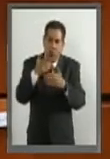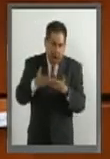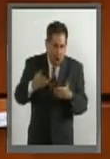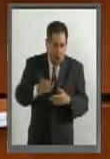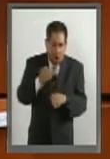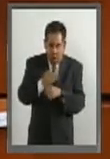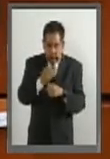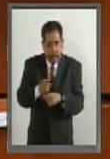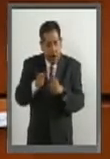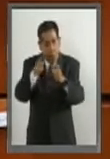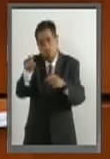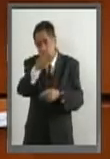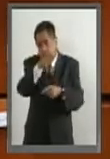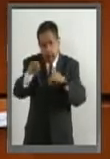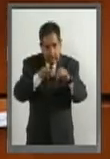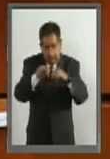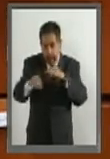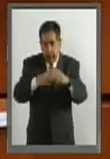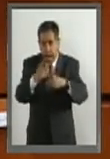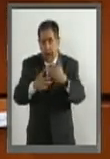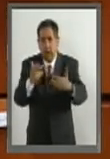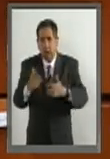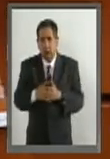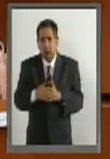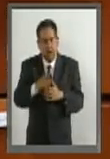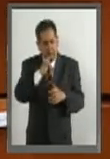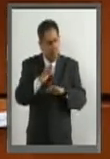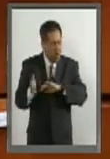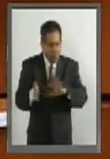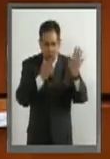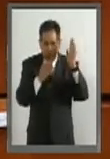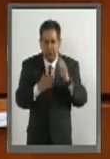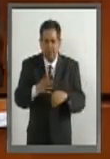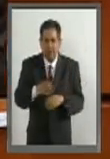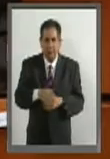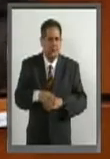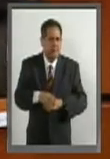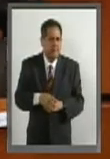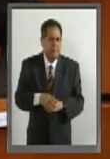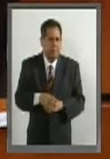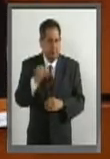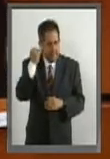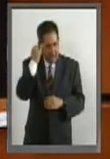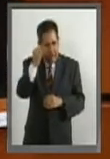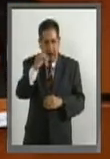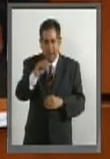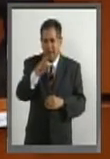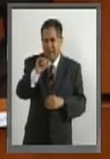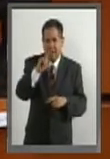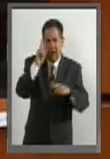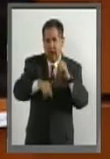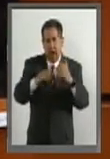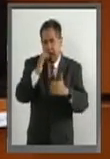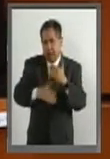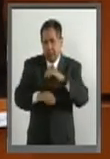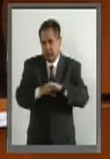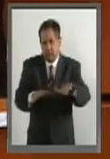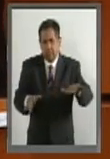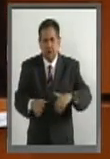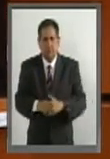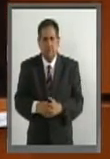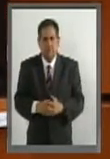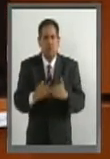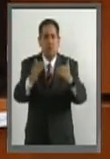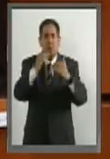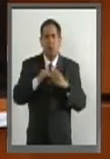negociando y trabajando a que le den por bueno fuera la iniciativa Mérida. Otro